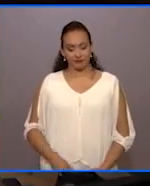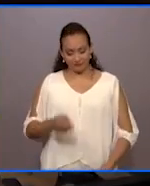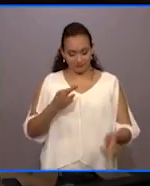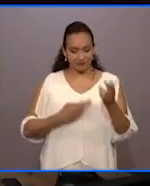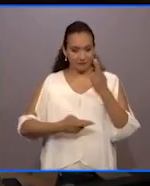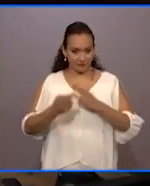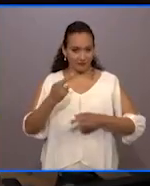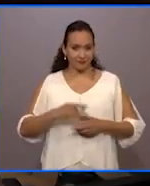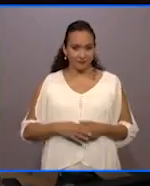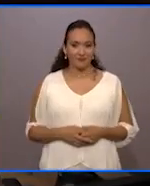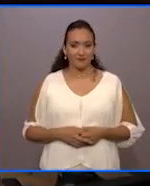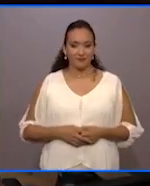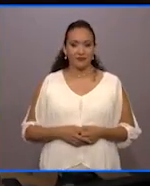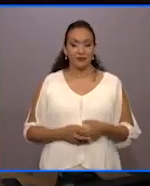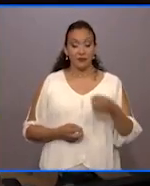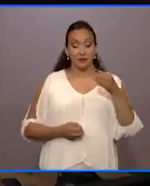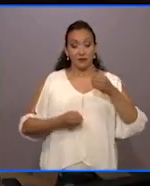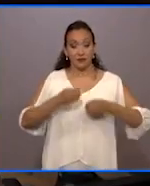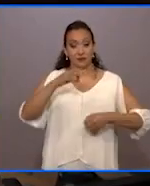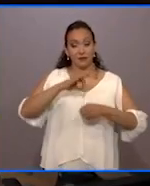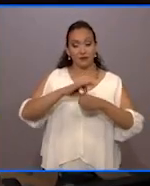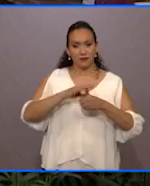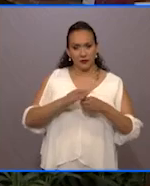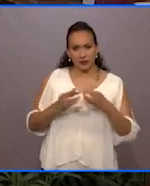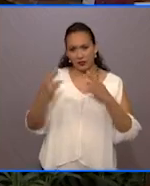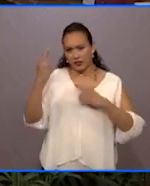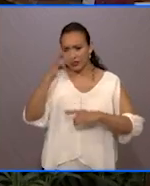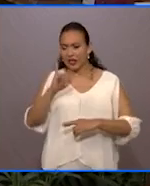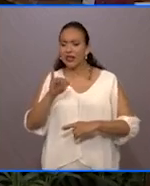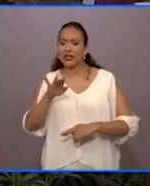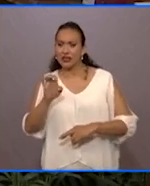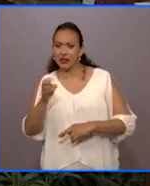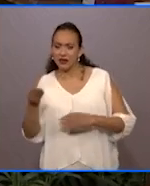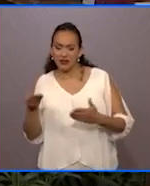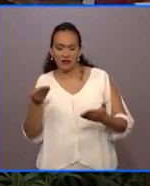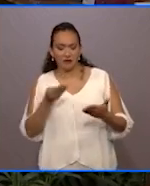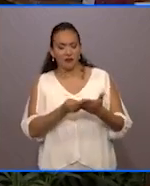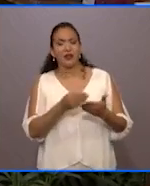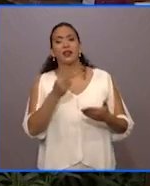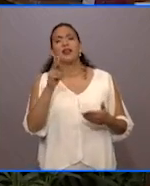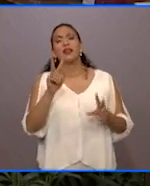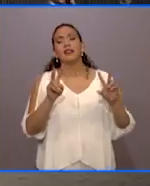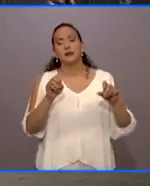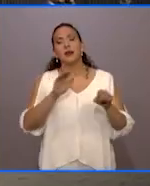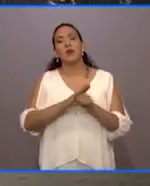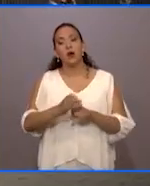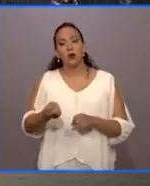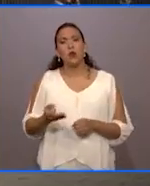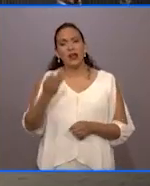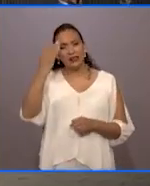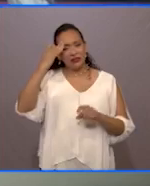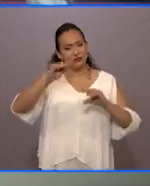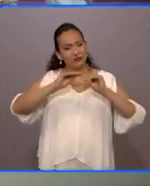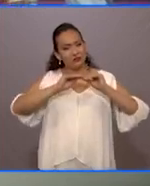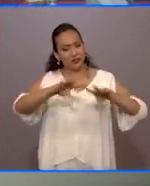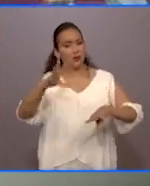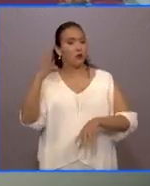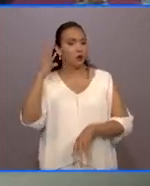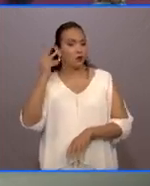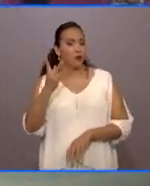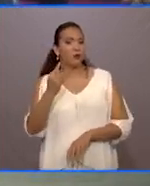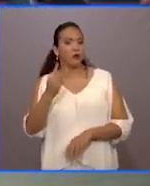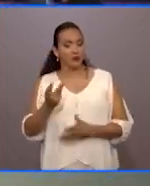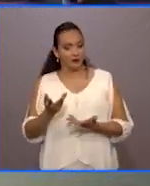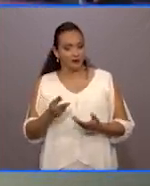más adelante. El Tribunal Electoral revocó acuerdo del INE sobre distribución de tiempos oficiales para promocionar la elección